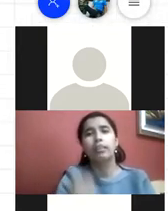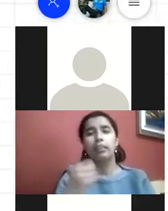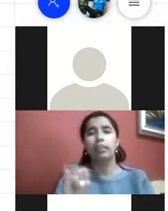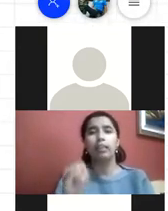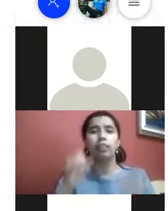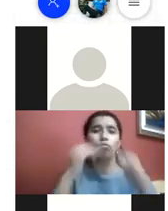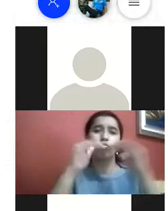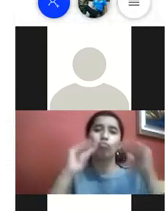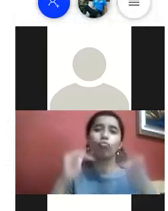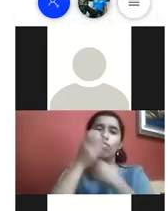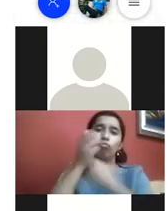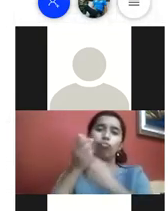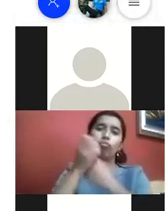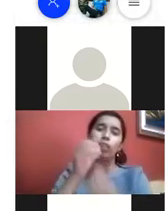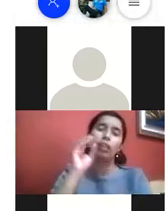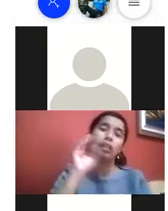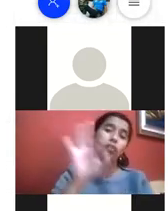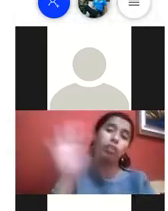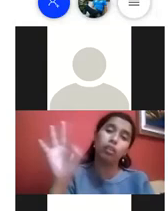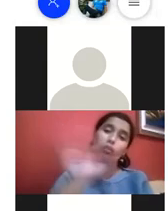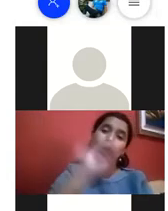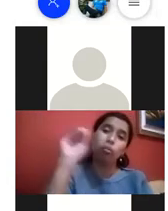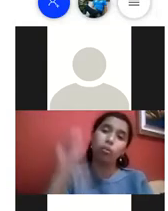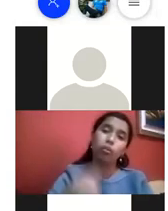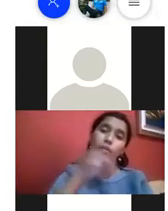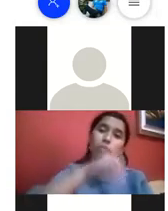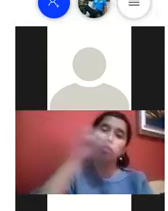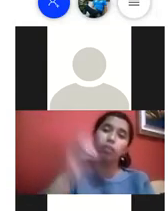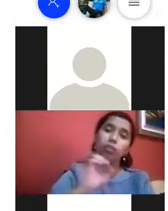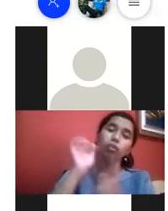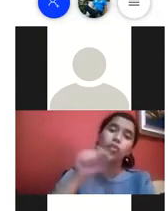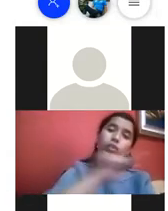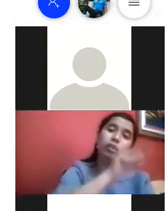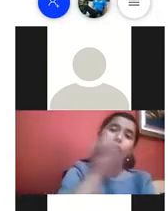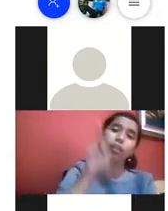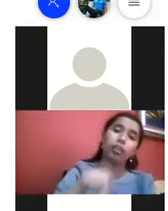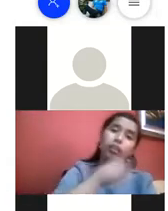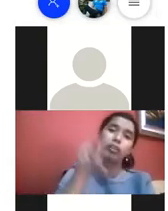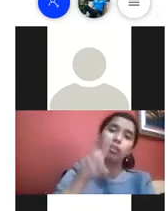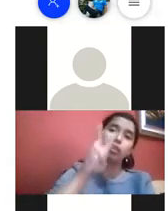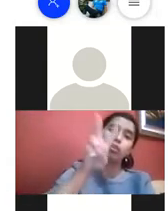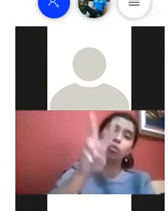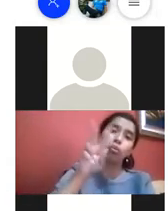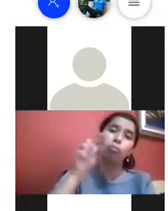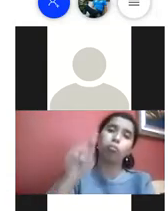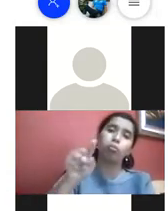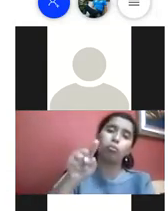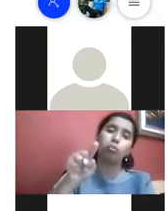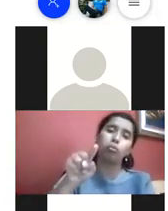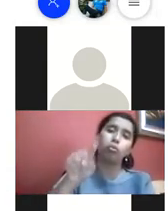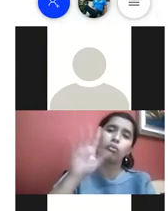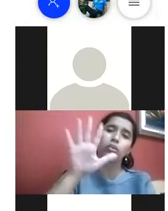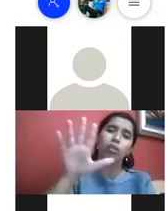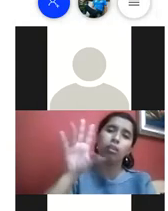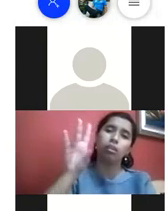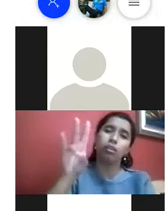del 99%, entonces el Z es 2.575.